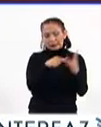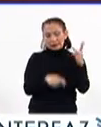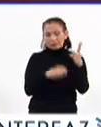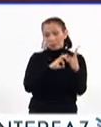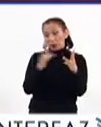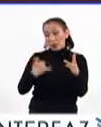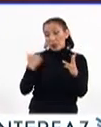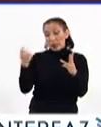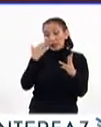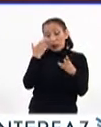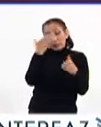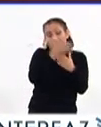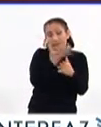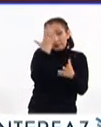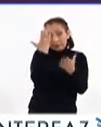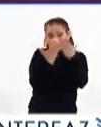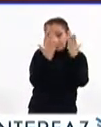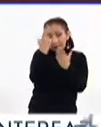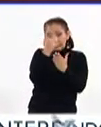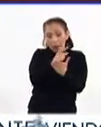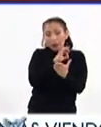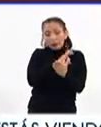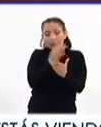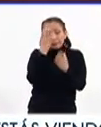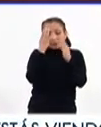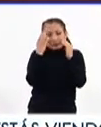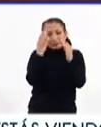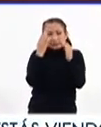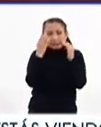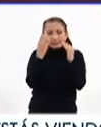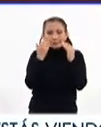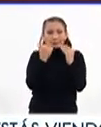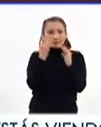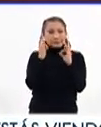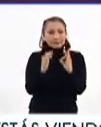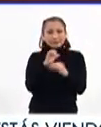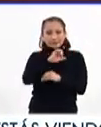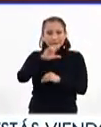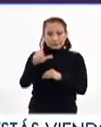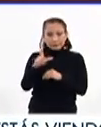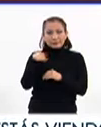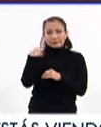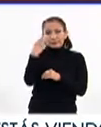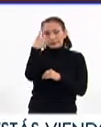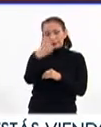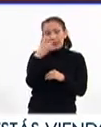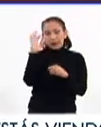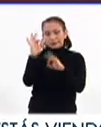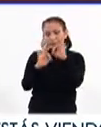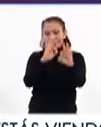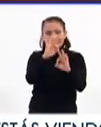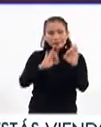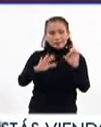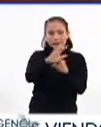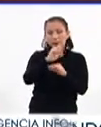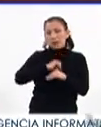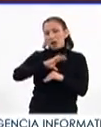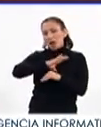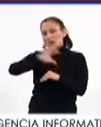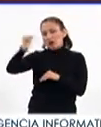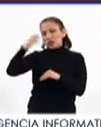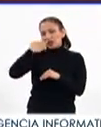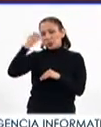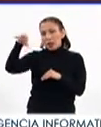podrían los chicos involucrarse de manera que puedan recibir la formación profesional requerida para este tema, pero existen otras en